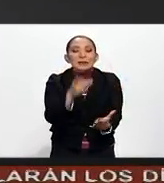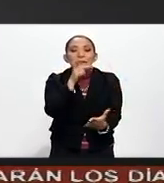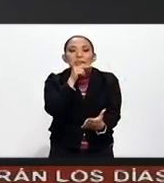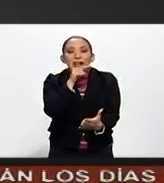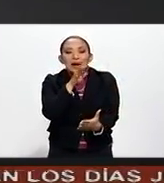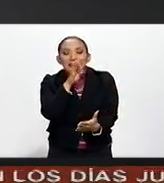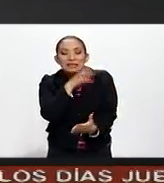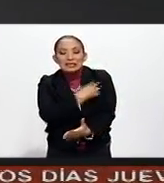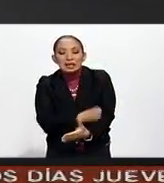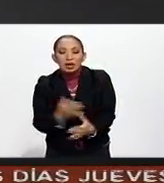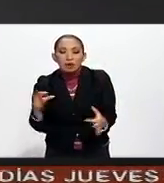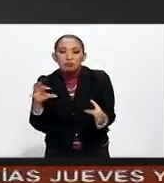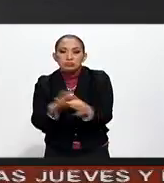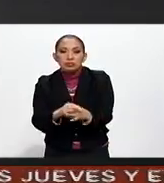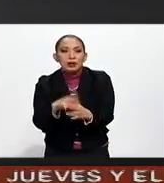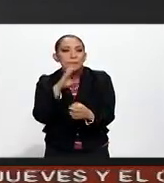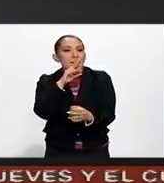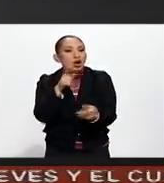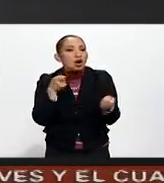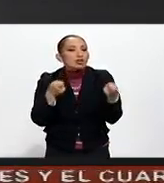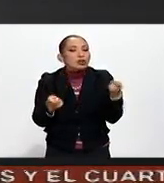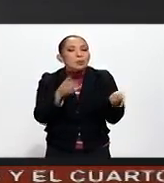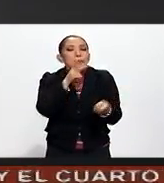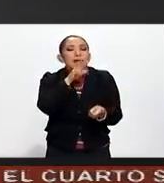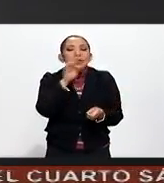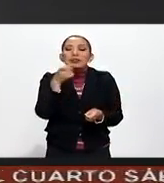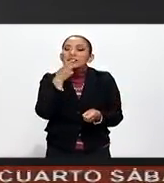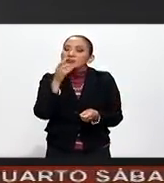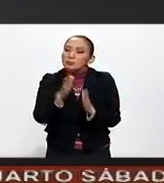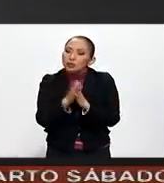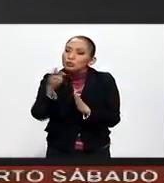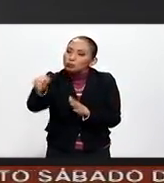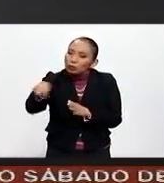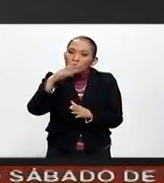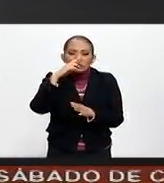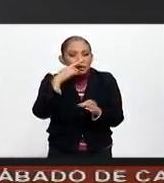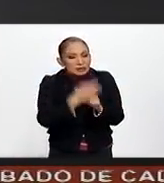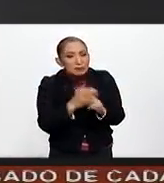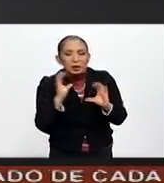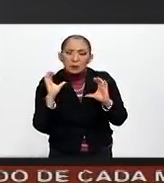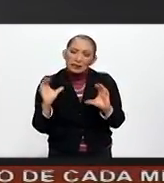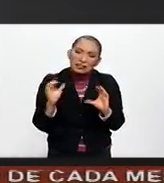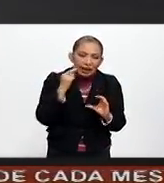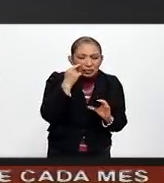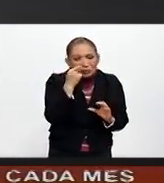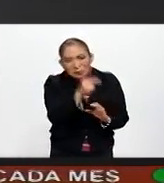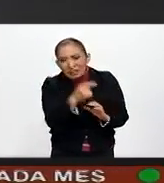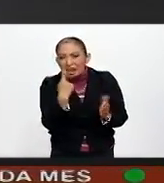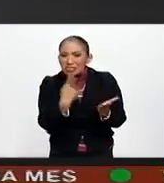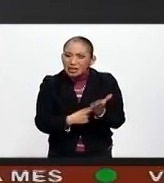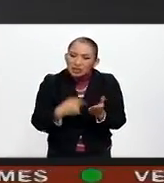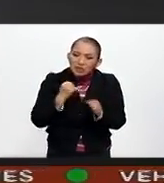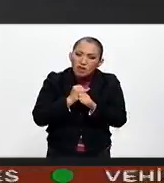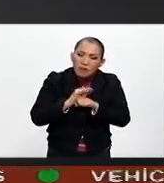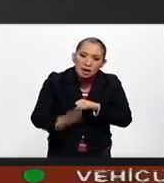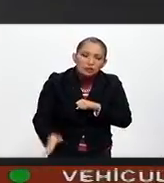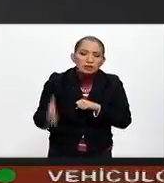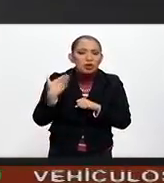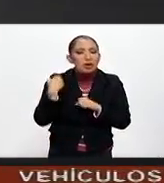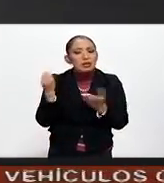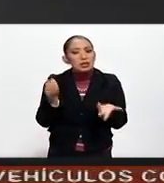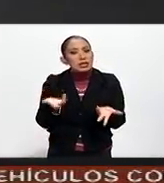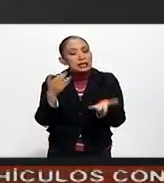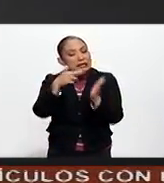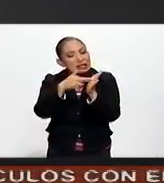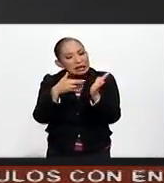un hijo puedan generar. El mejor control parental es decirle a tu hijo, hazte responsable, mucho cuidado con los contenidos y establecer